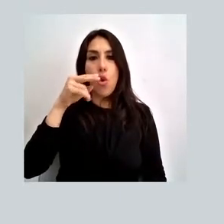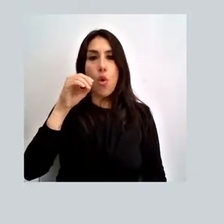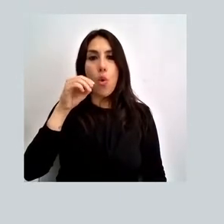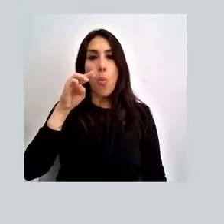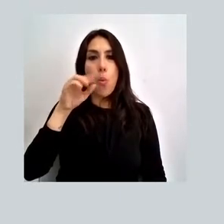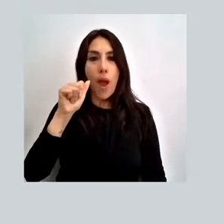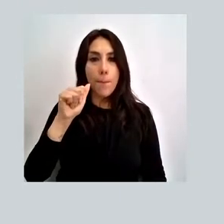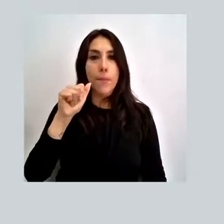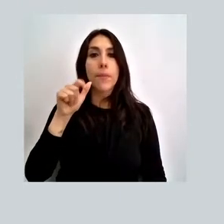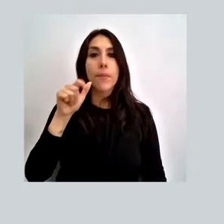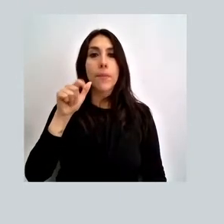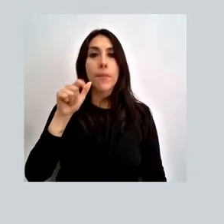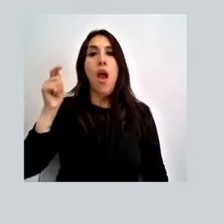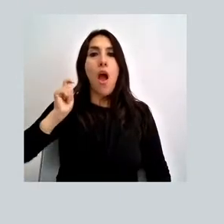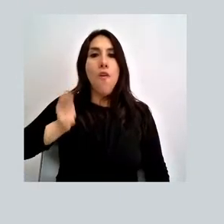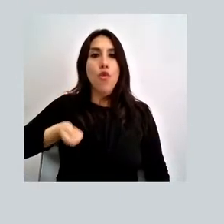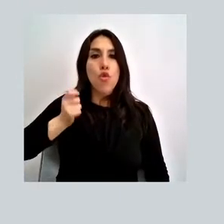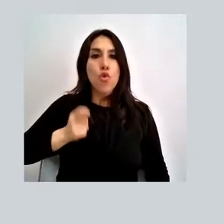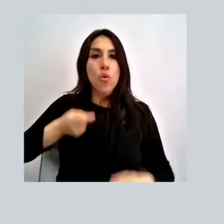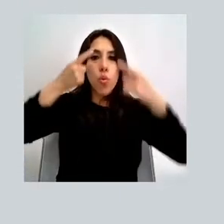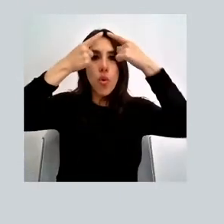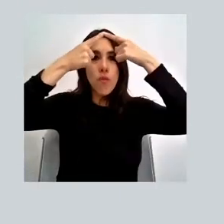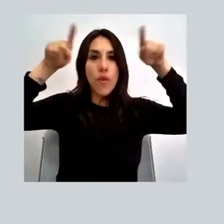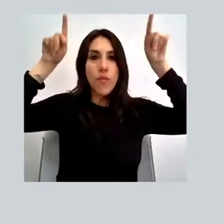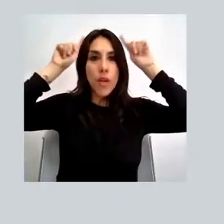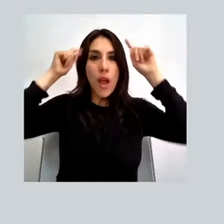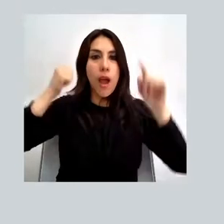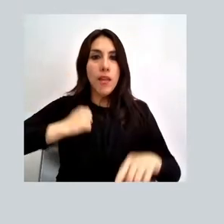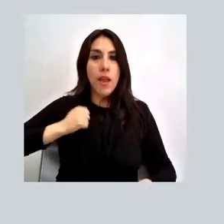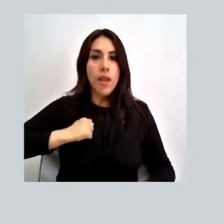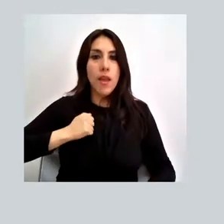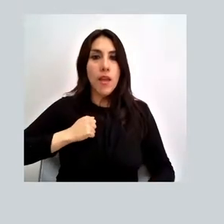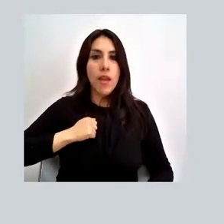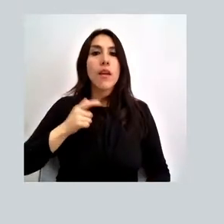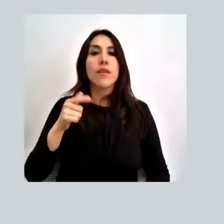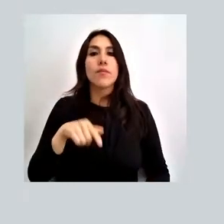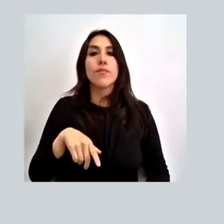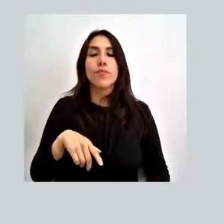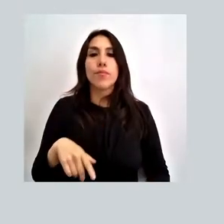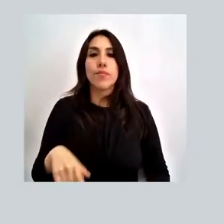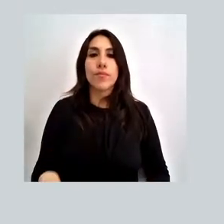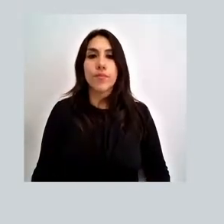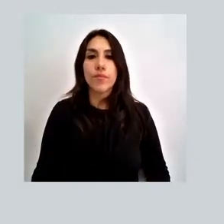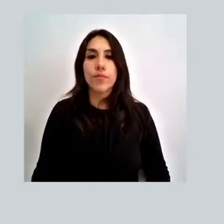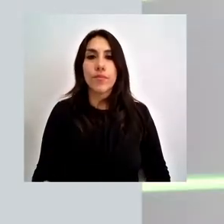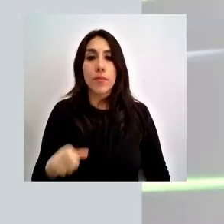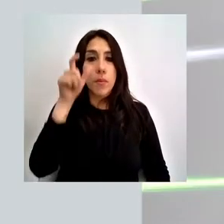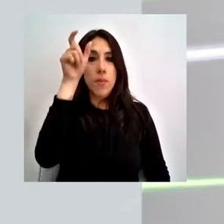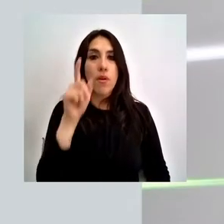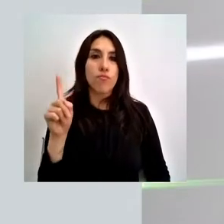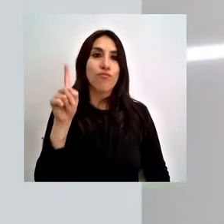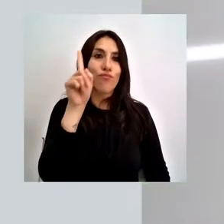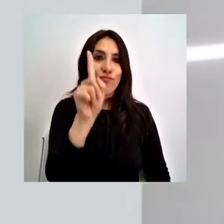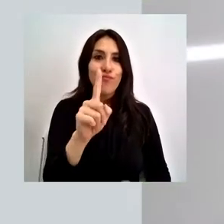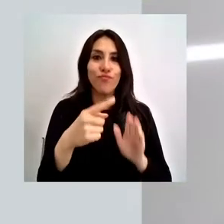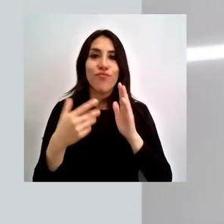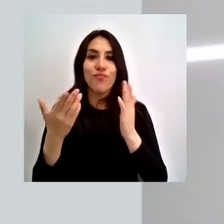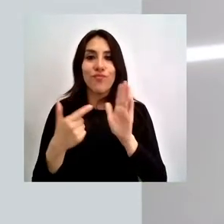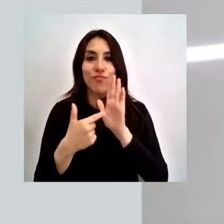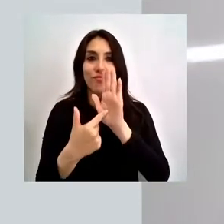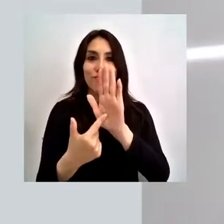como senador fue el autor y principal patrocinador del americans with disabilities act el